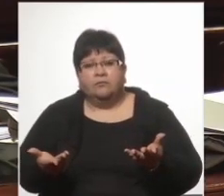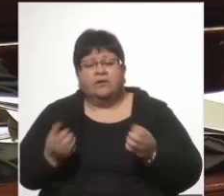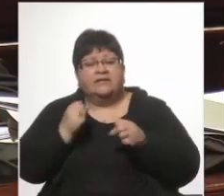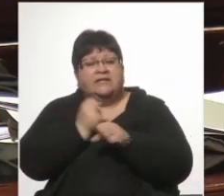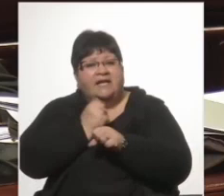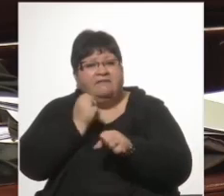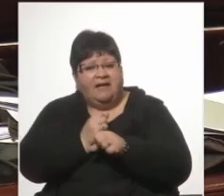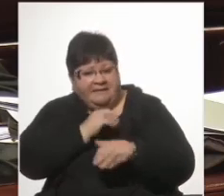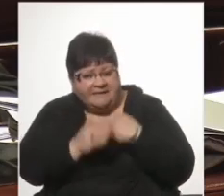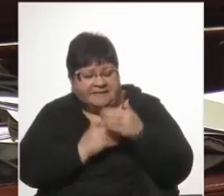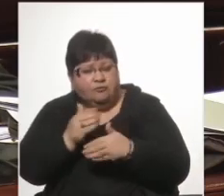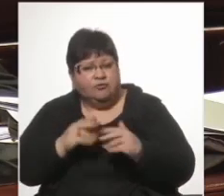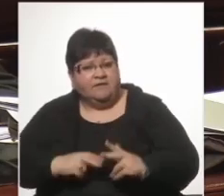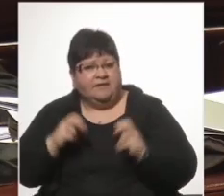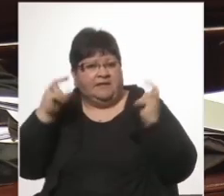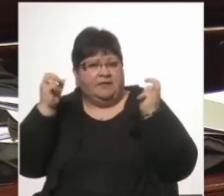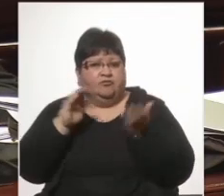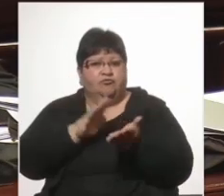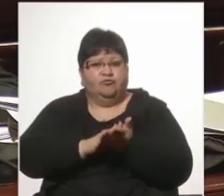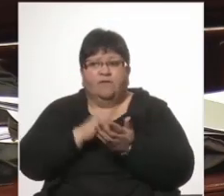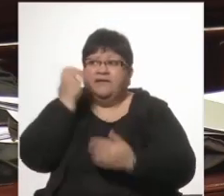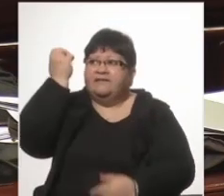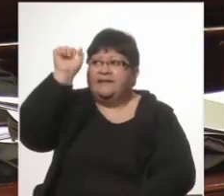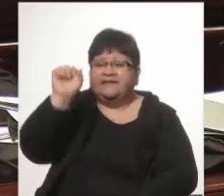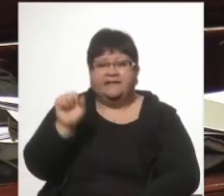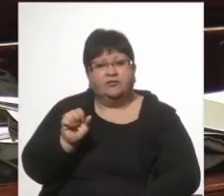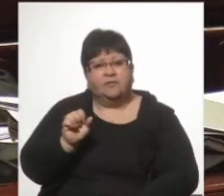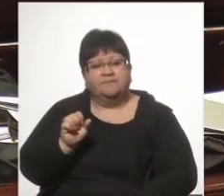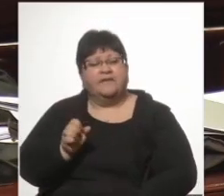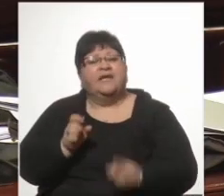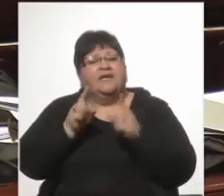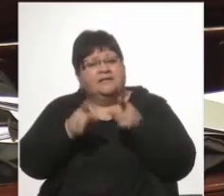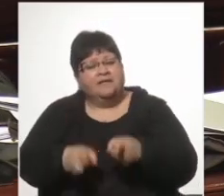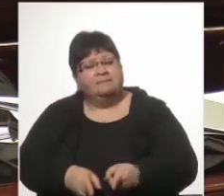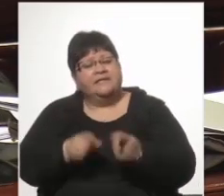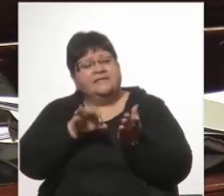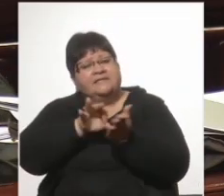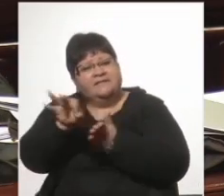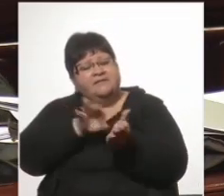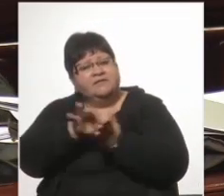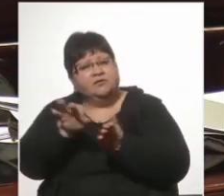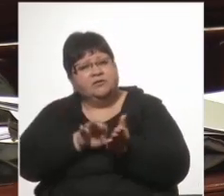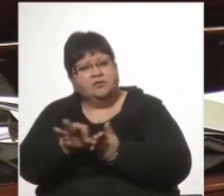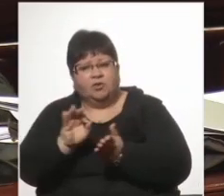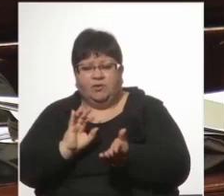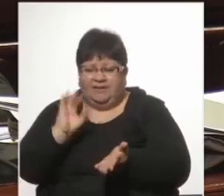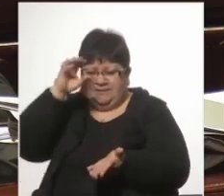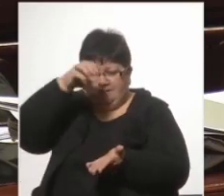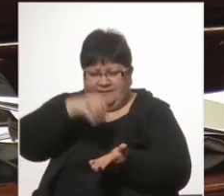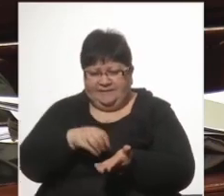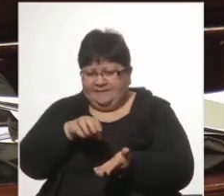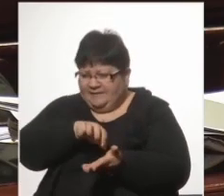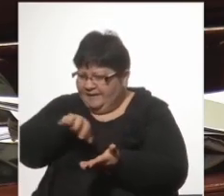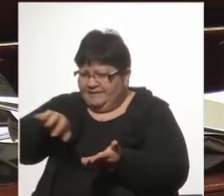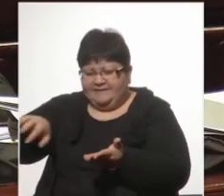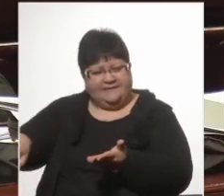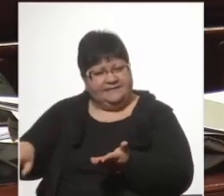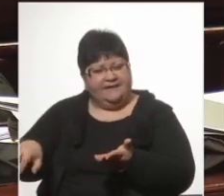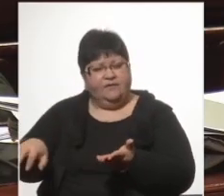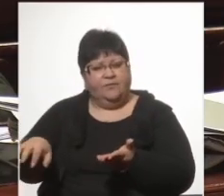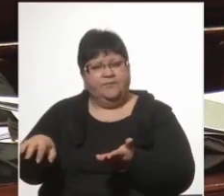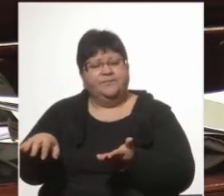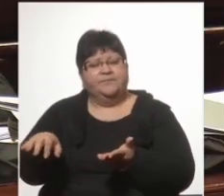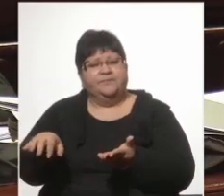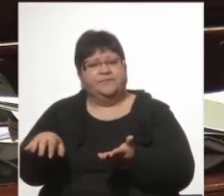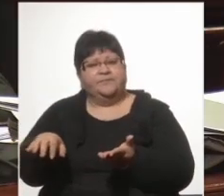la investigación dirigida a la averiguación del delito. A su vez, el Servicio Descentralizado Fiscalía General de la Nación, en el procedimiento penal vigente,